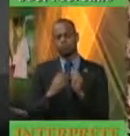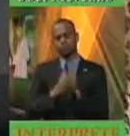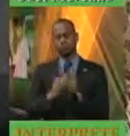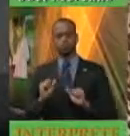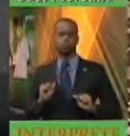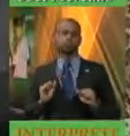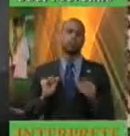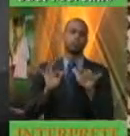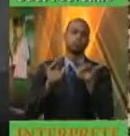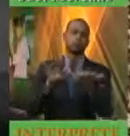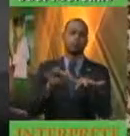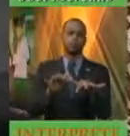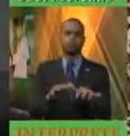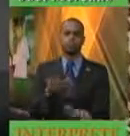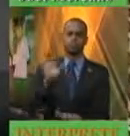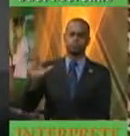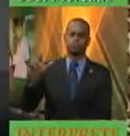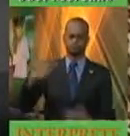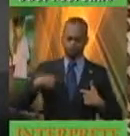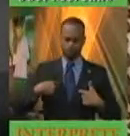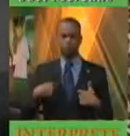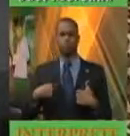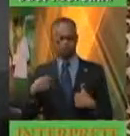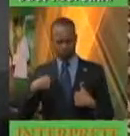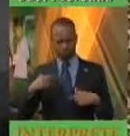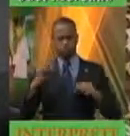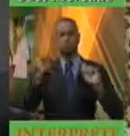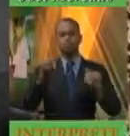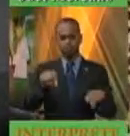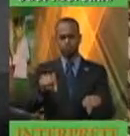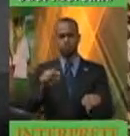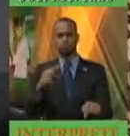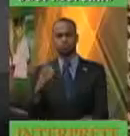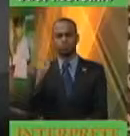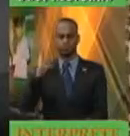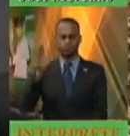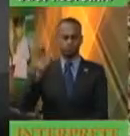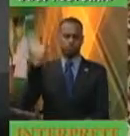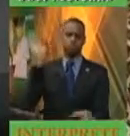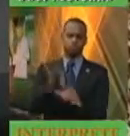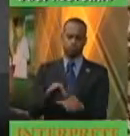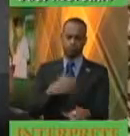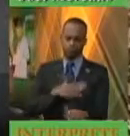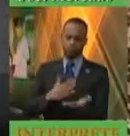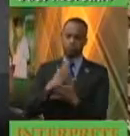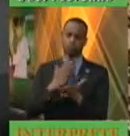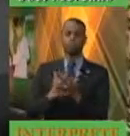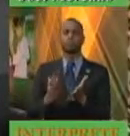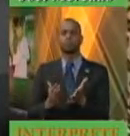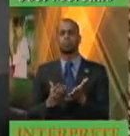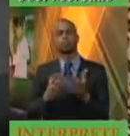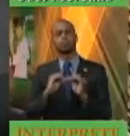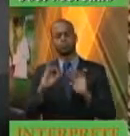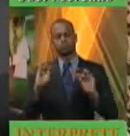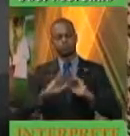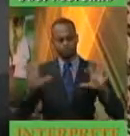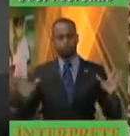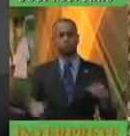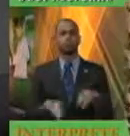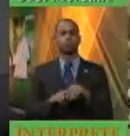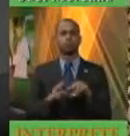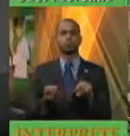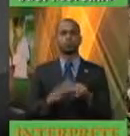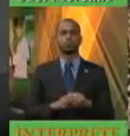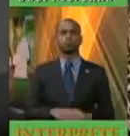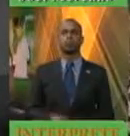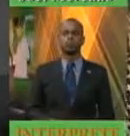discapacidad que me decían, no te preocupes, que yo encuentro la forma, yo voy y voy a ejercer mi derecho. O sea que aumentó bastante, la verdad que sí. Y